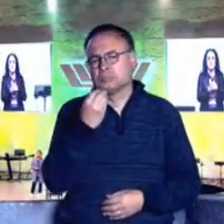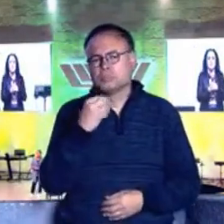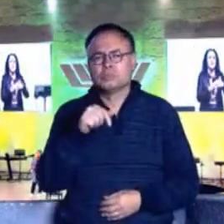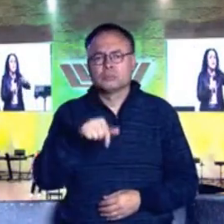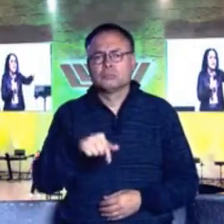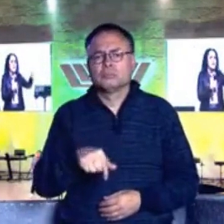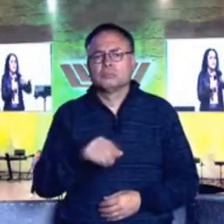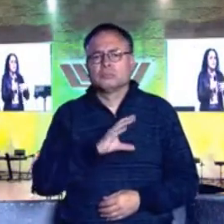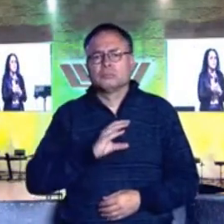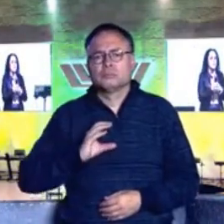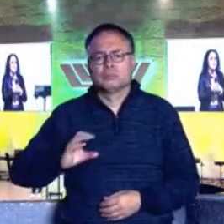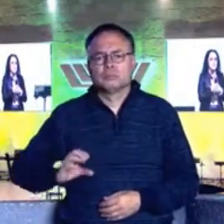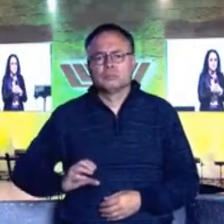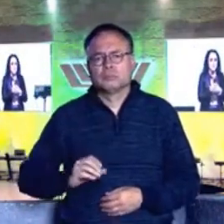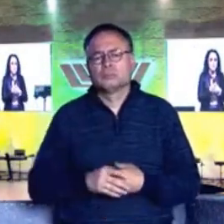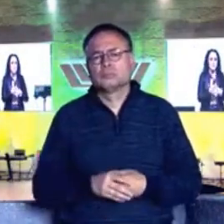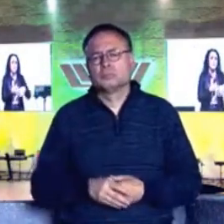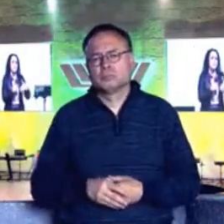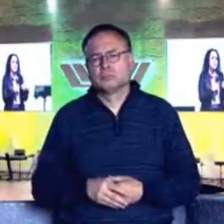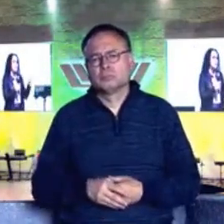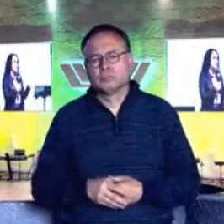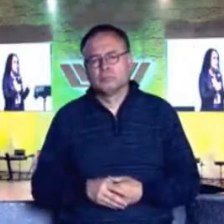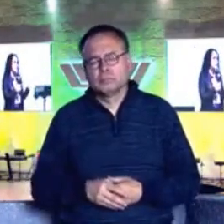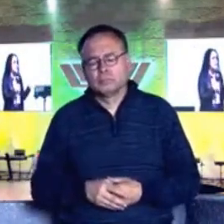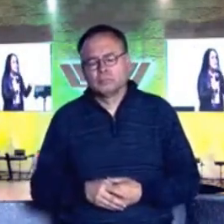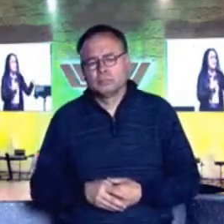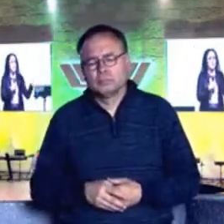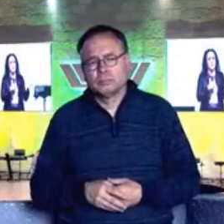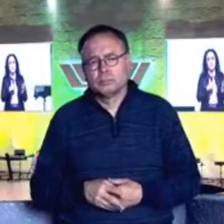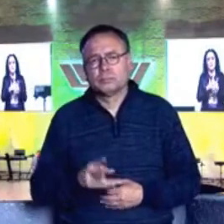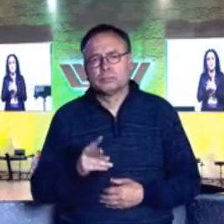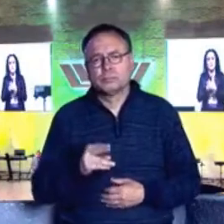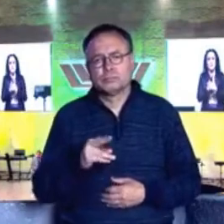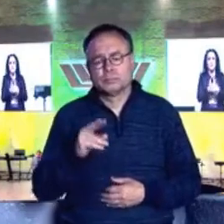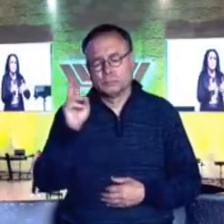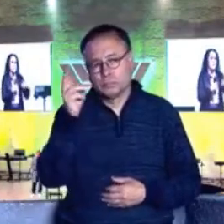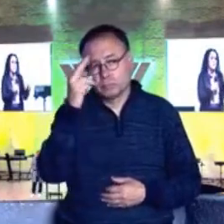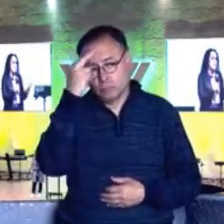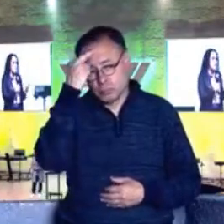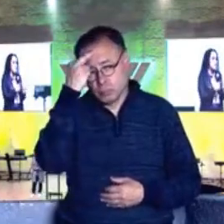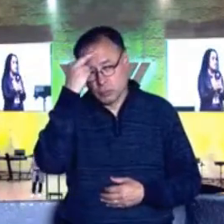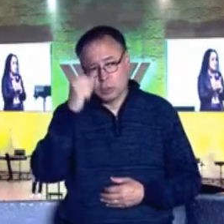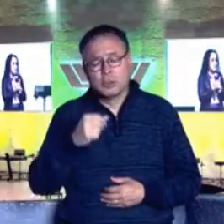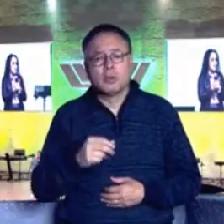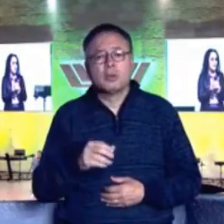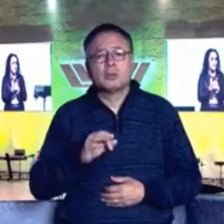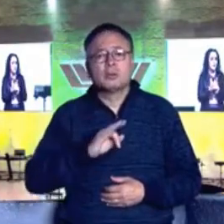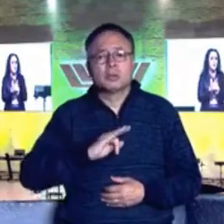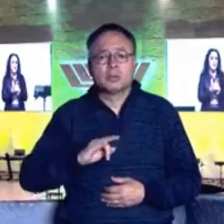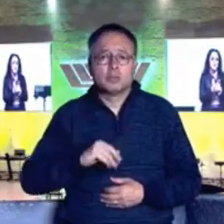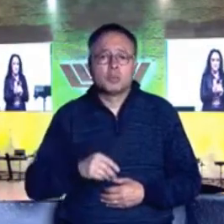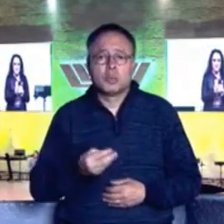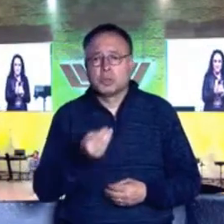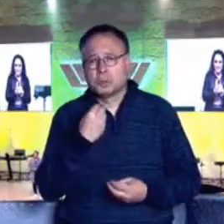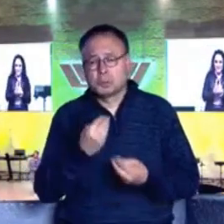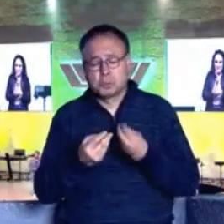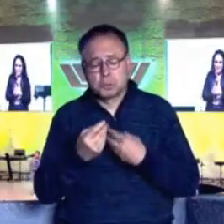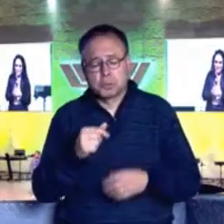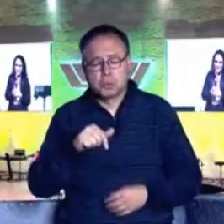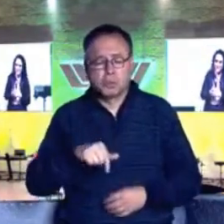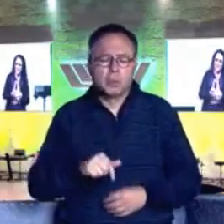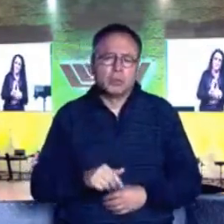comer aquí tenemos un delicioso menú y también te recordamos que durante toda la semana puedes venir porque también hay comidas en